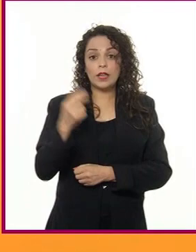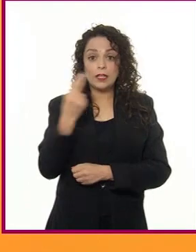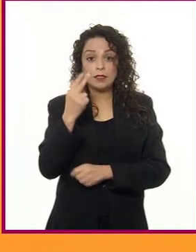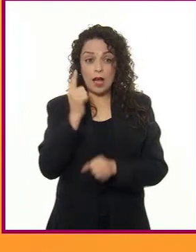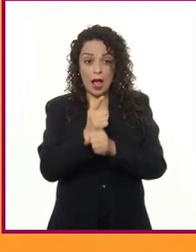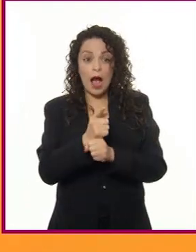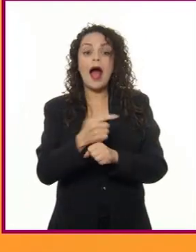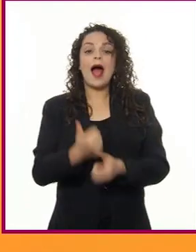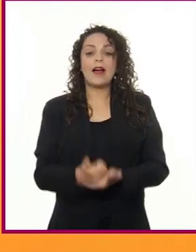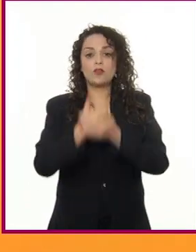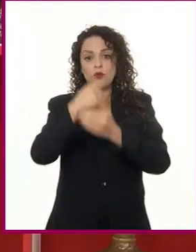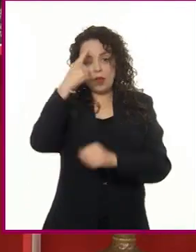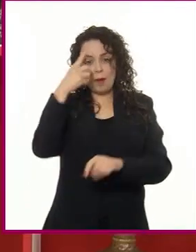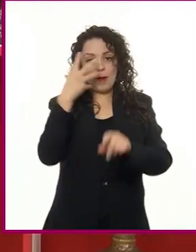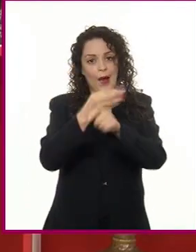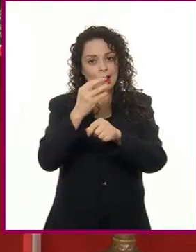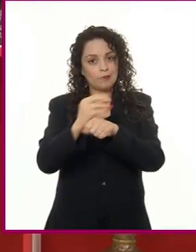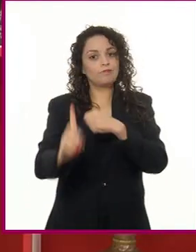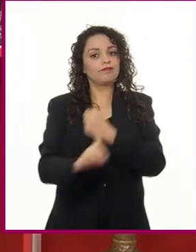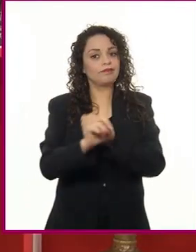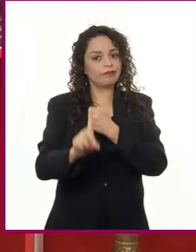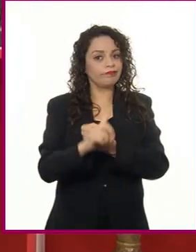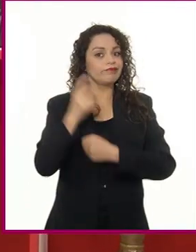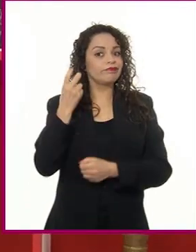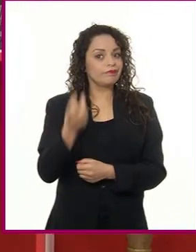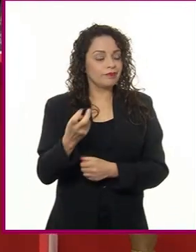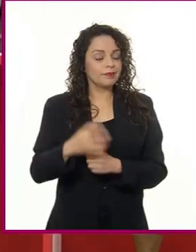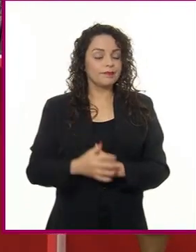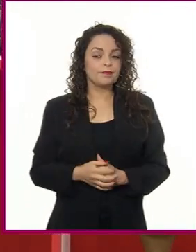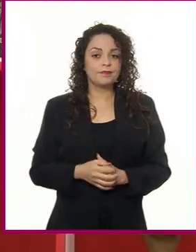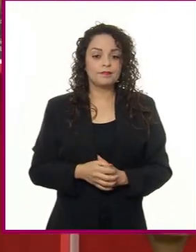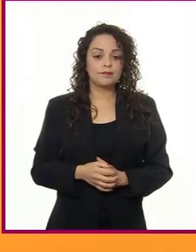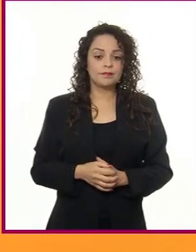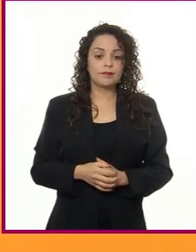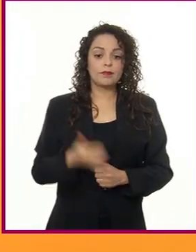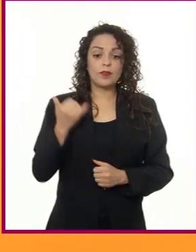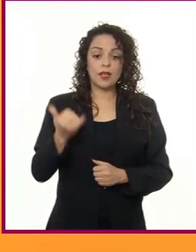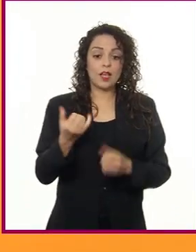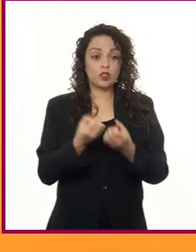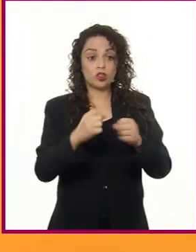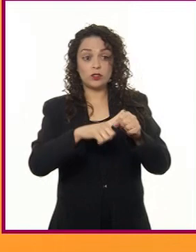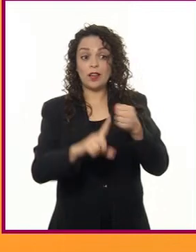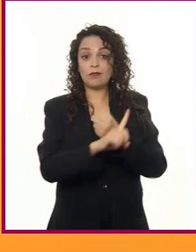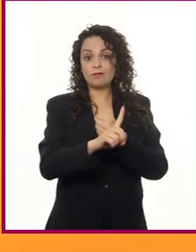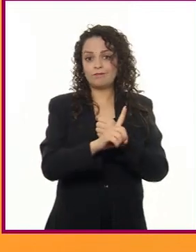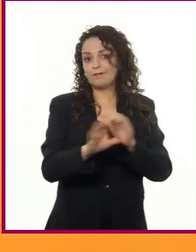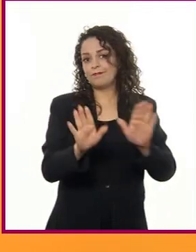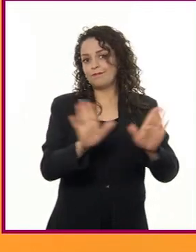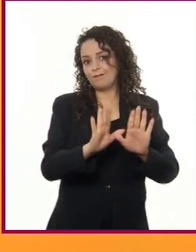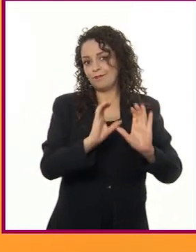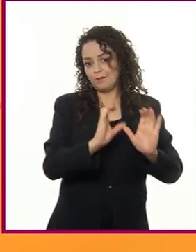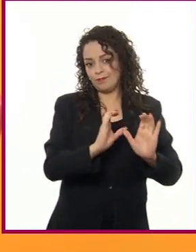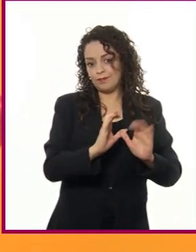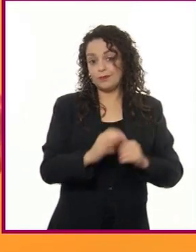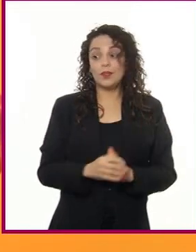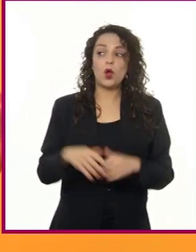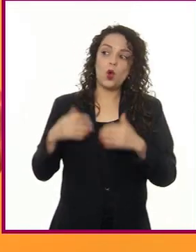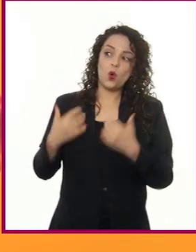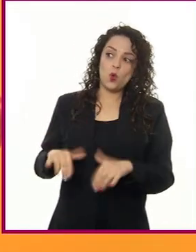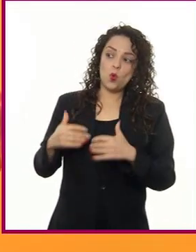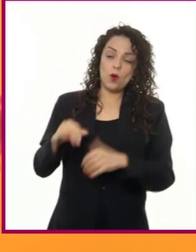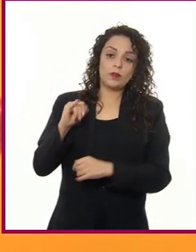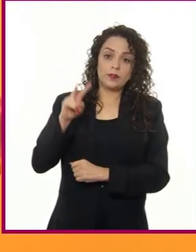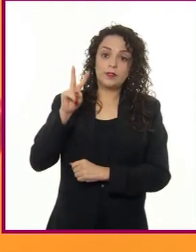el problema técnico. Ni sus implicaciones sociales. Ni sus implicaciones